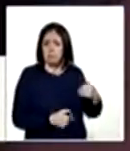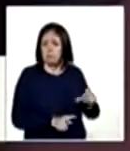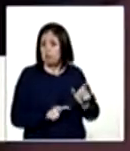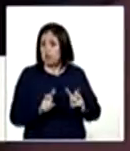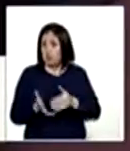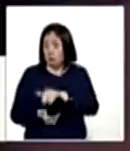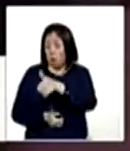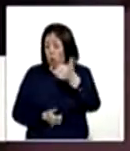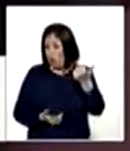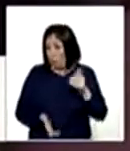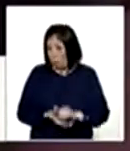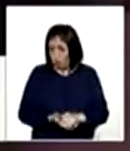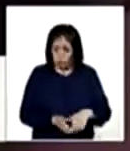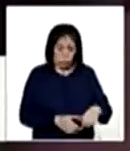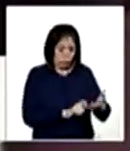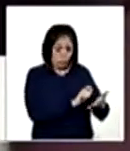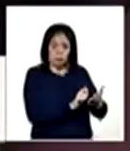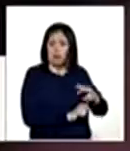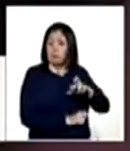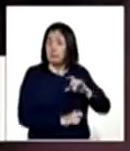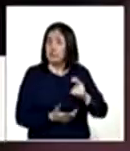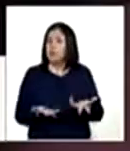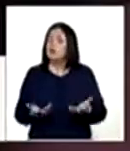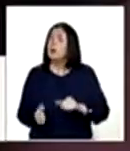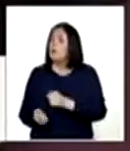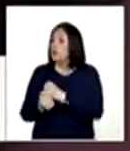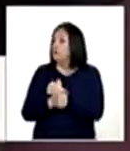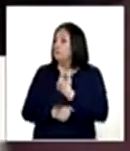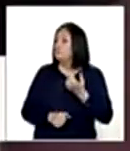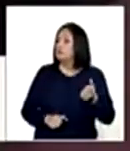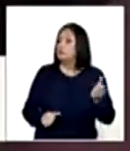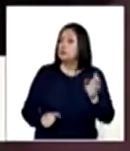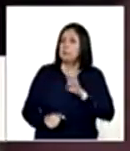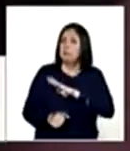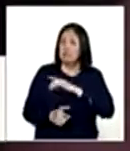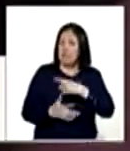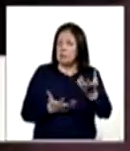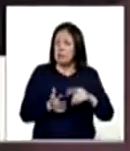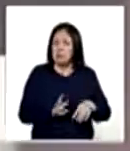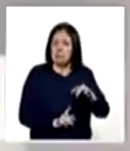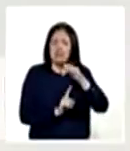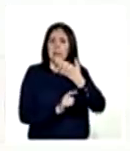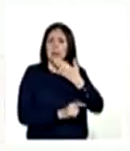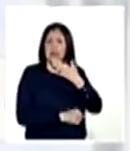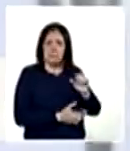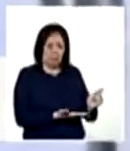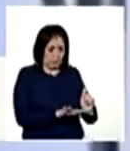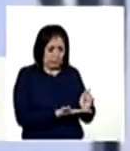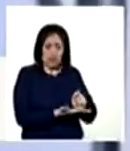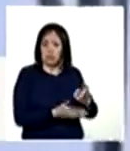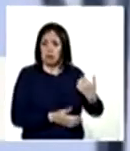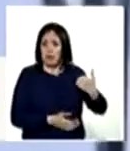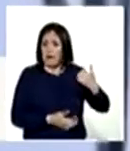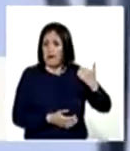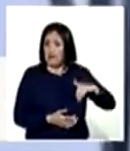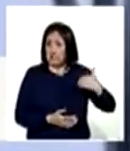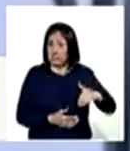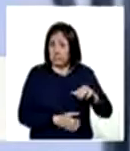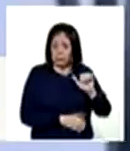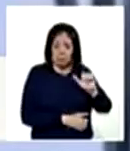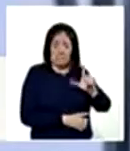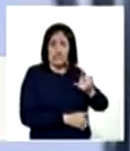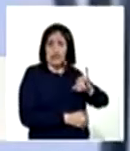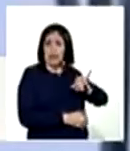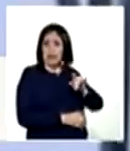Otro de los temas de Polo Campos como Cariño Malo fue interpretado en una versión especial por el también compositor argentino Alejandro